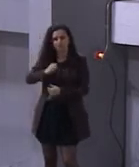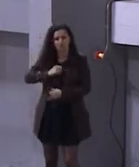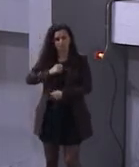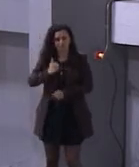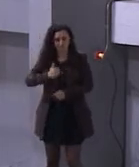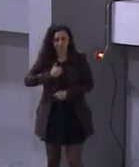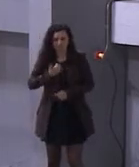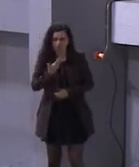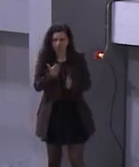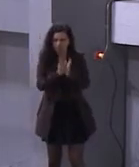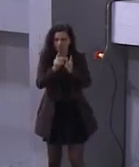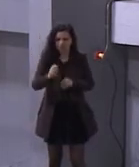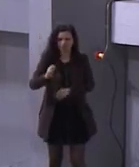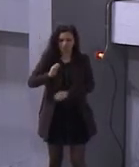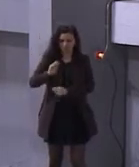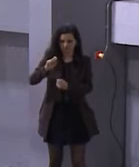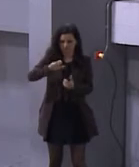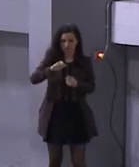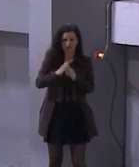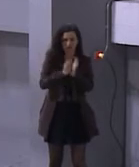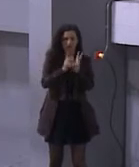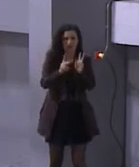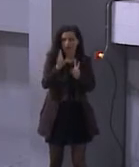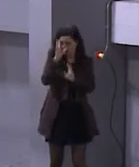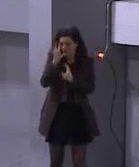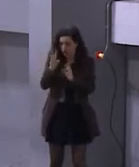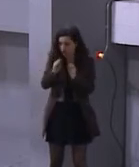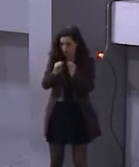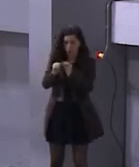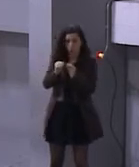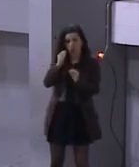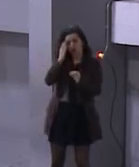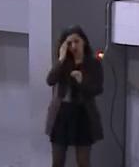sentido se concertó, esto es con